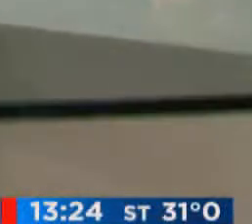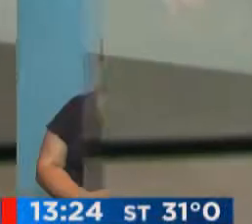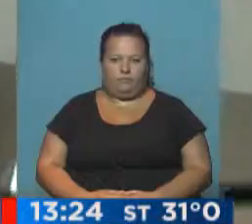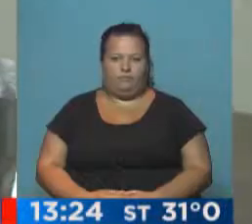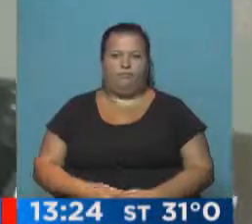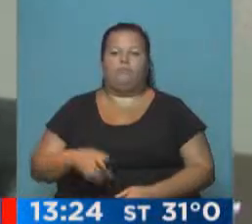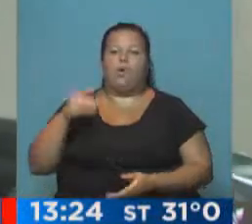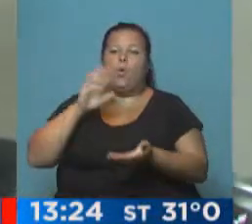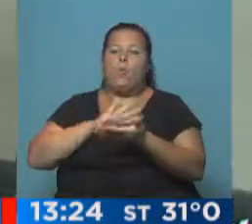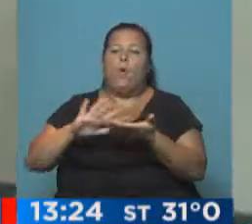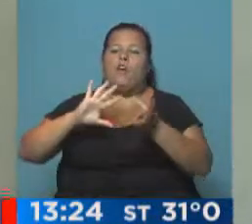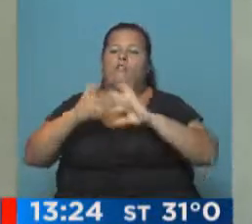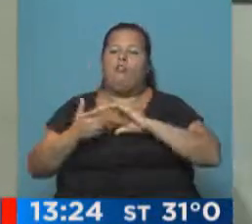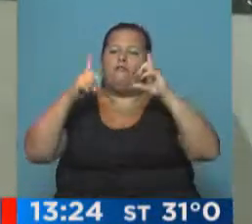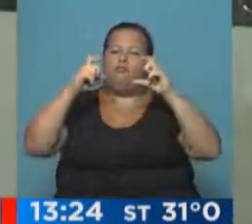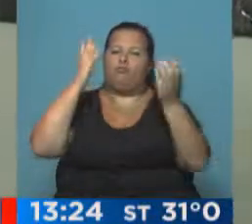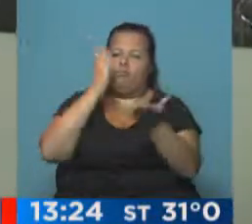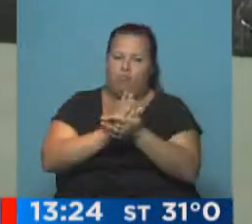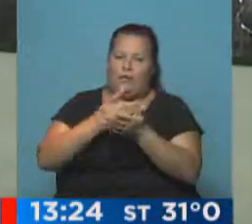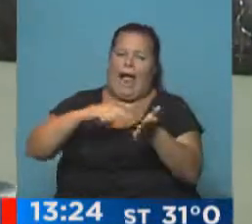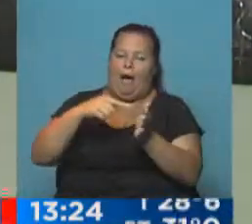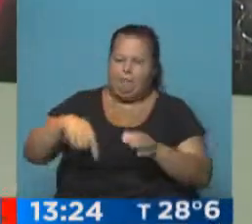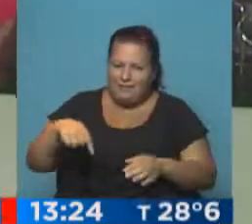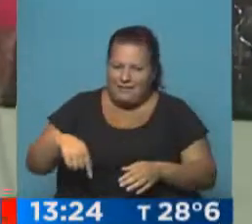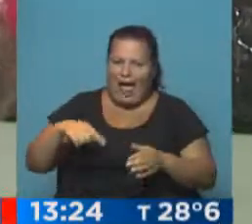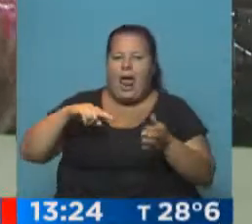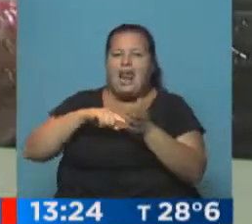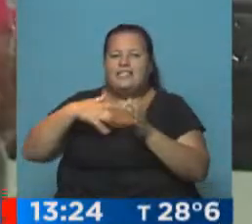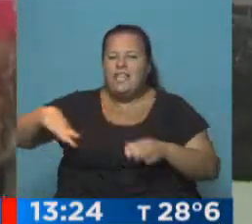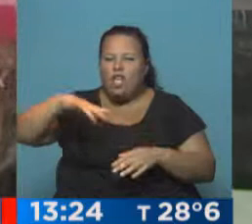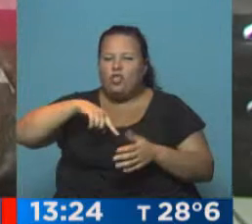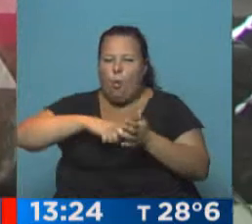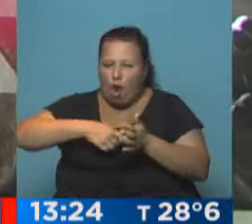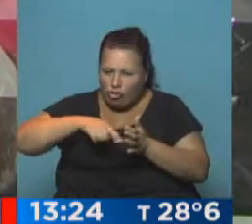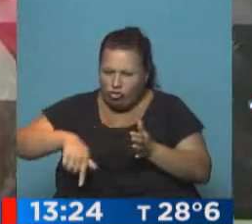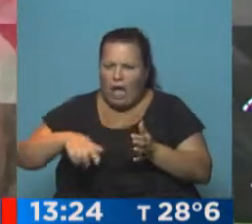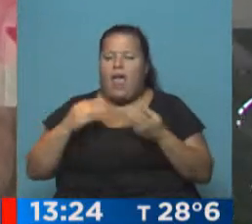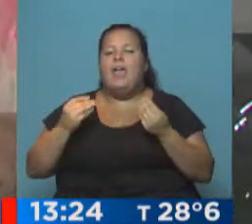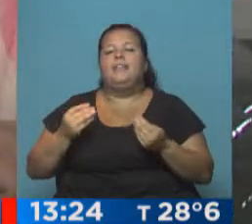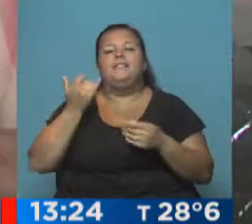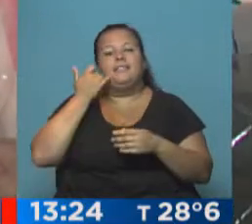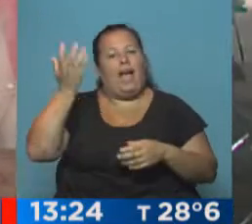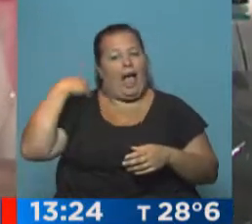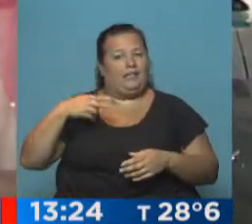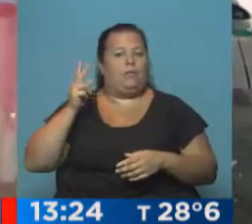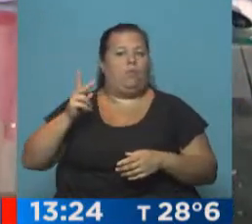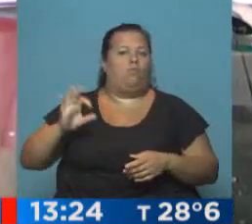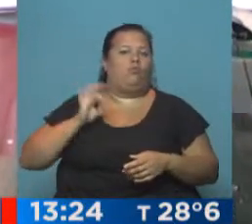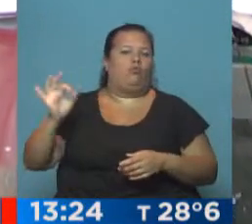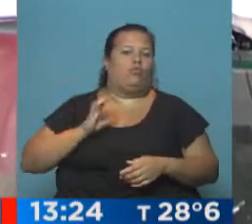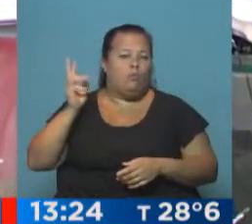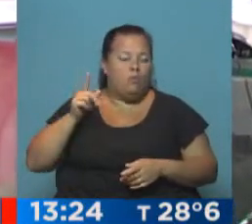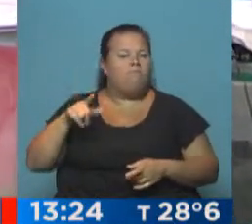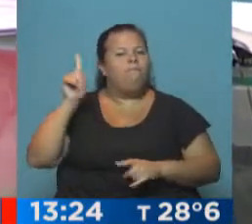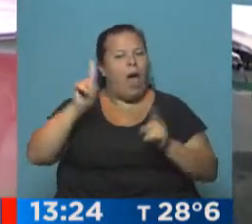luego sistema de fotomultas en la city porteña en el microcentro de la ciudad de buenos seres que se ha restringido a lo largo de los últimos años